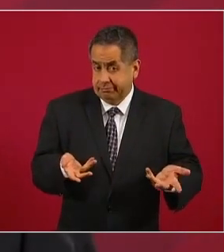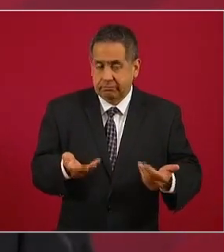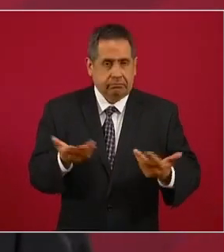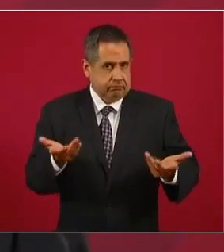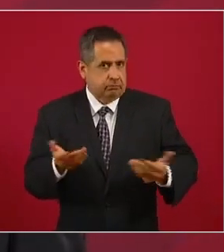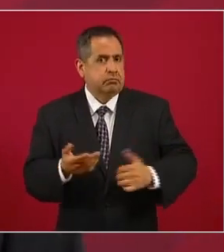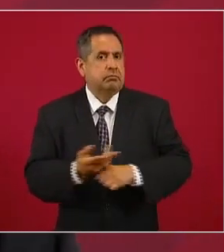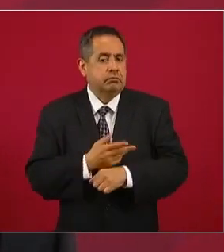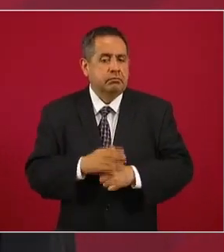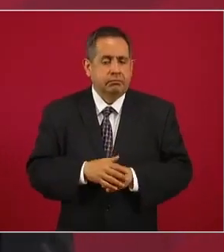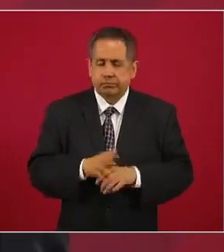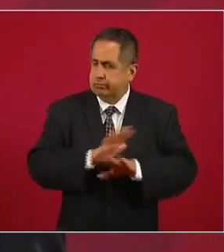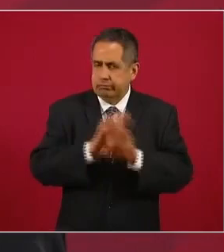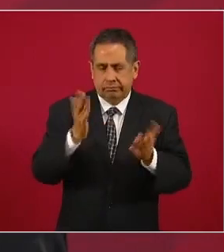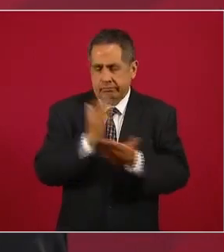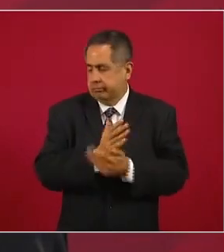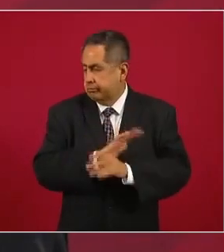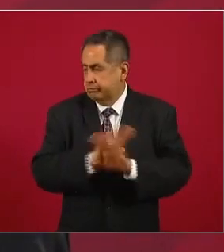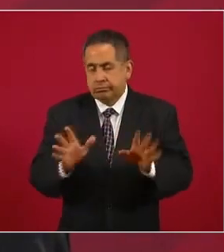Entonces, ya no